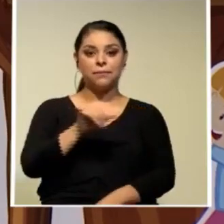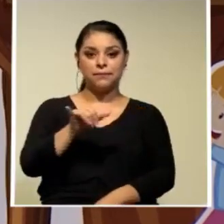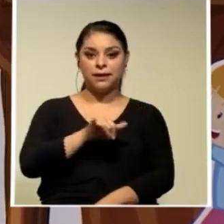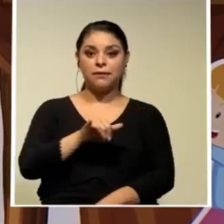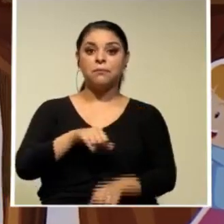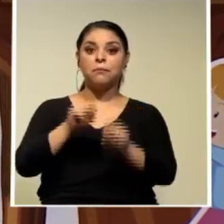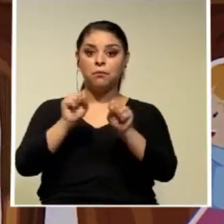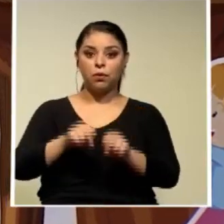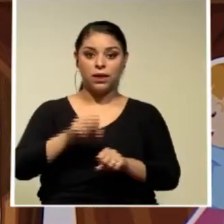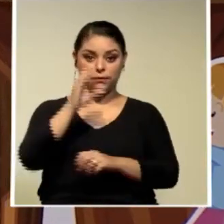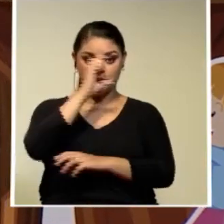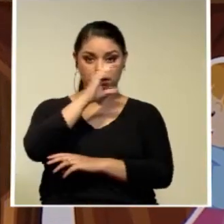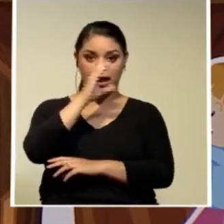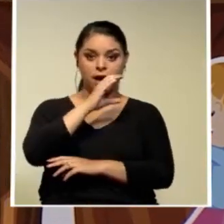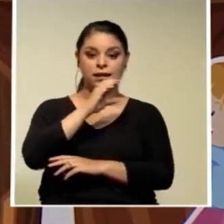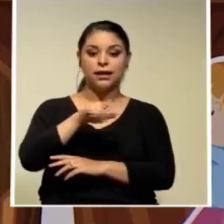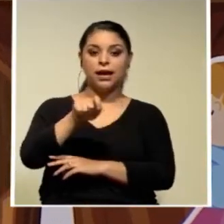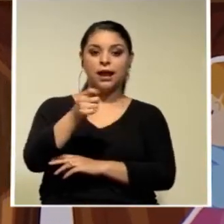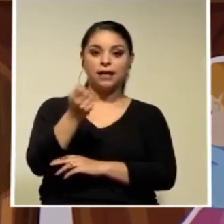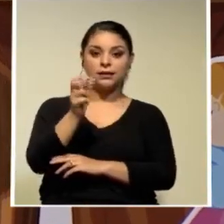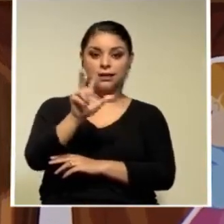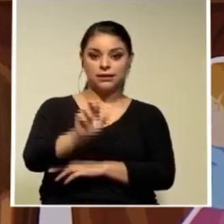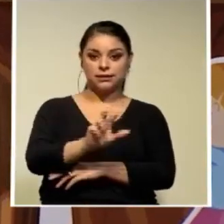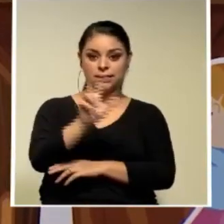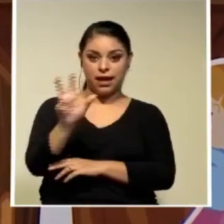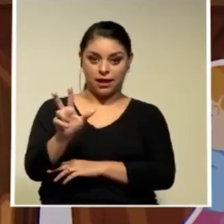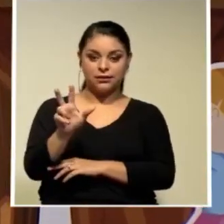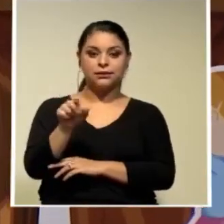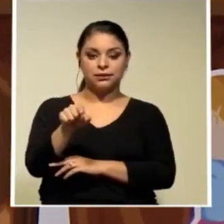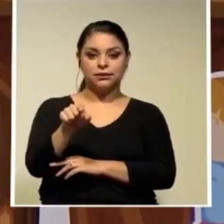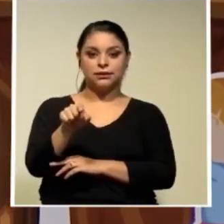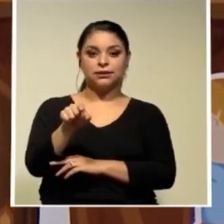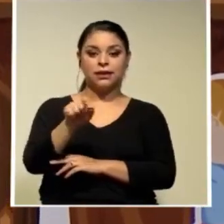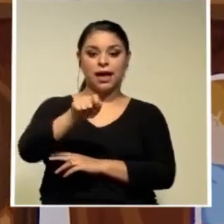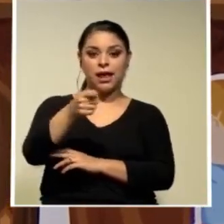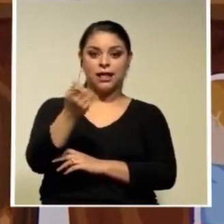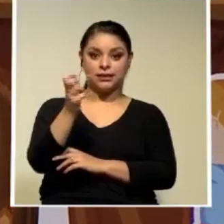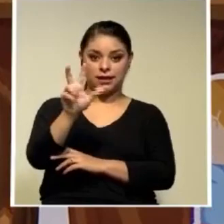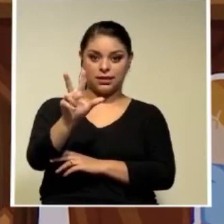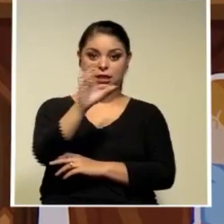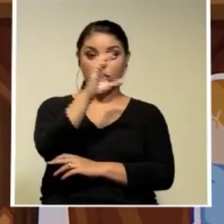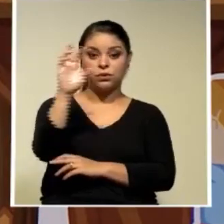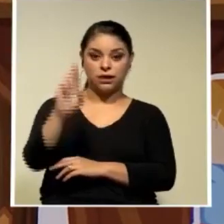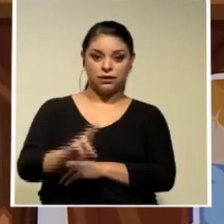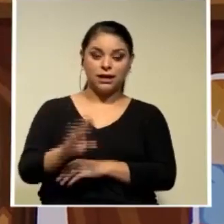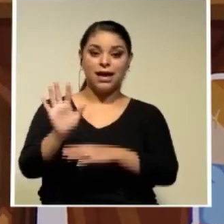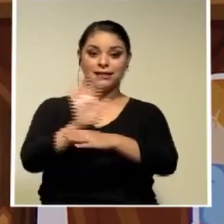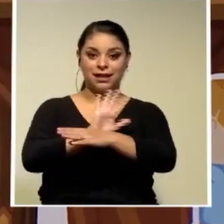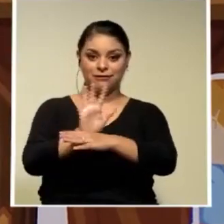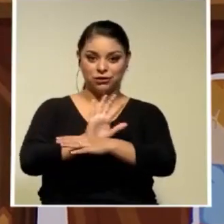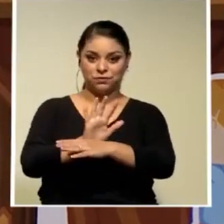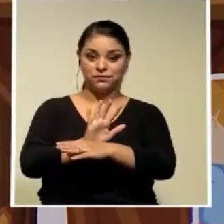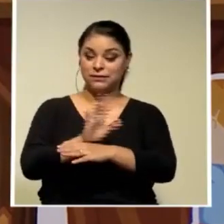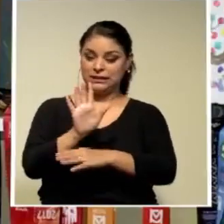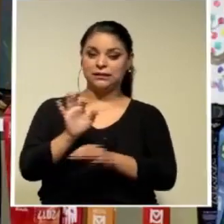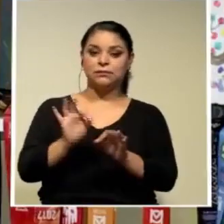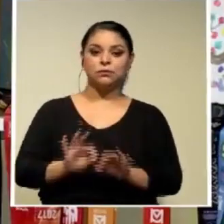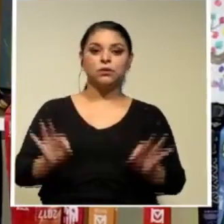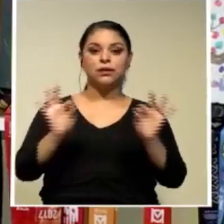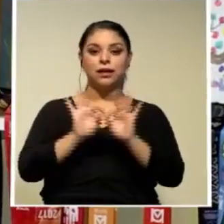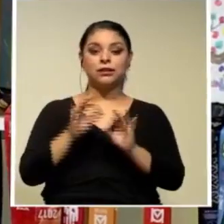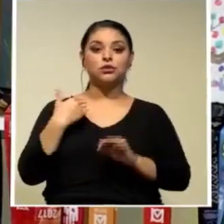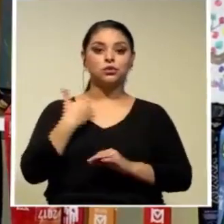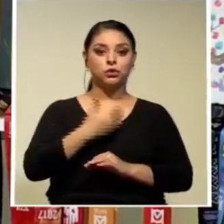por CINAR 13 Costa Rica Televisión. Sí, muy importante que también estamos en redes, ¿verdad? No solo